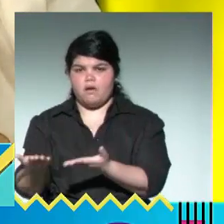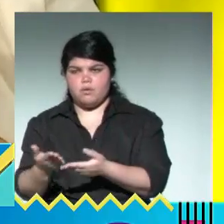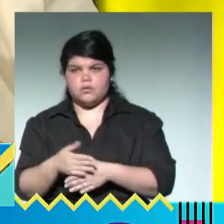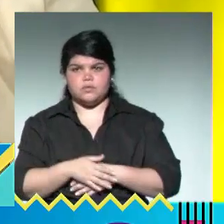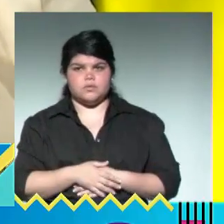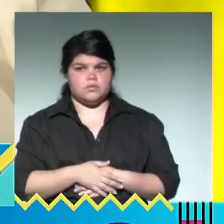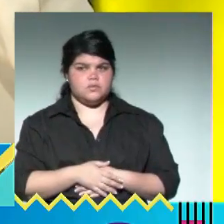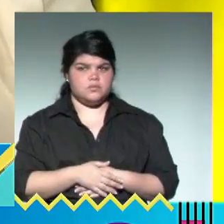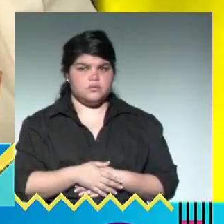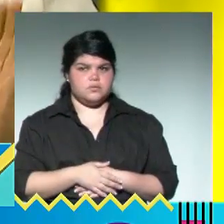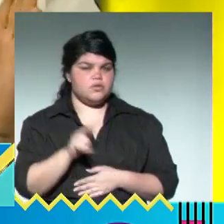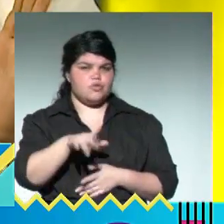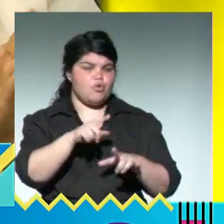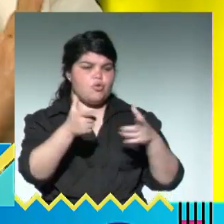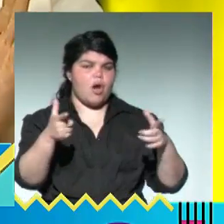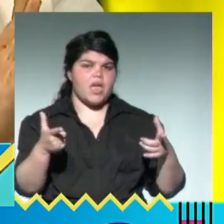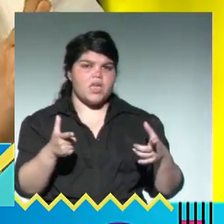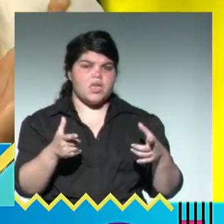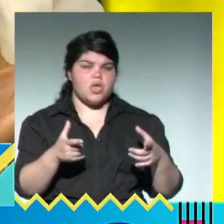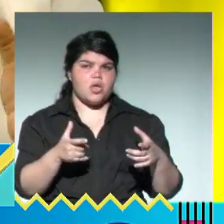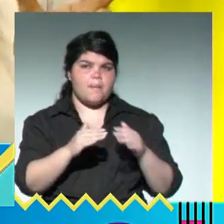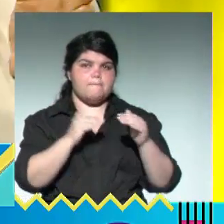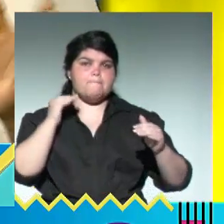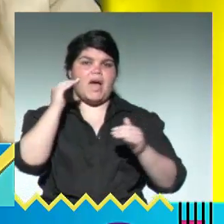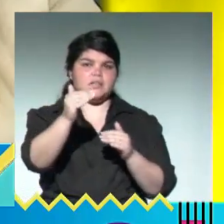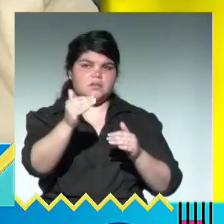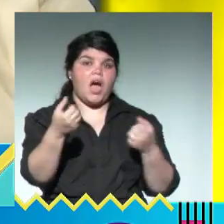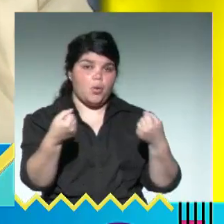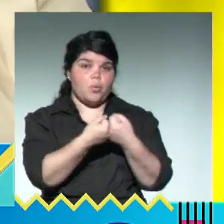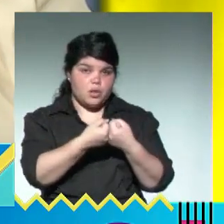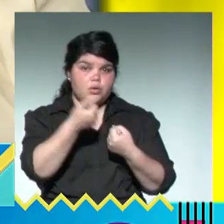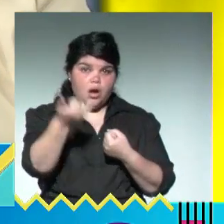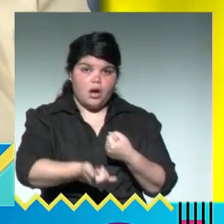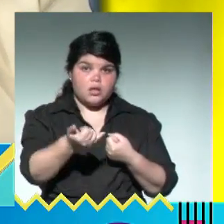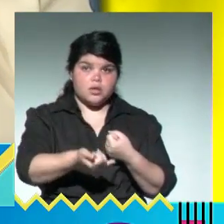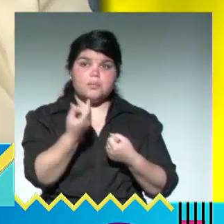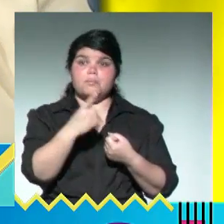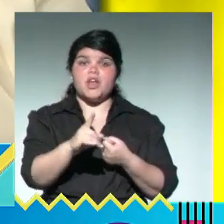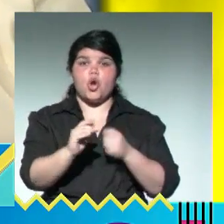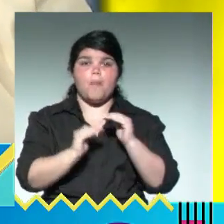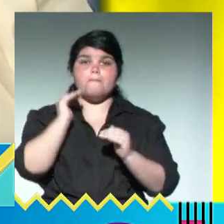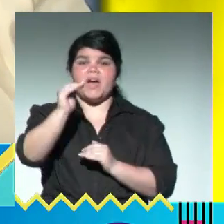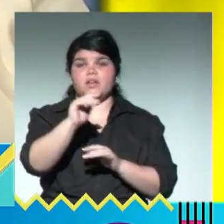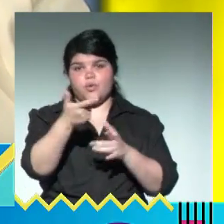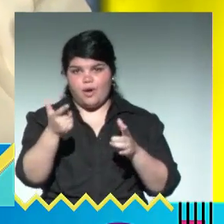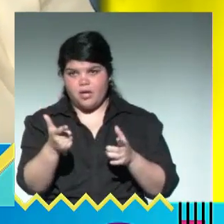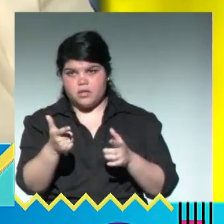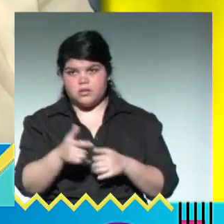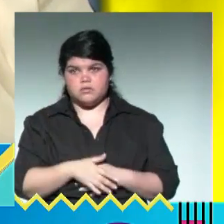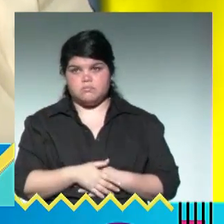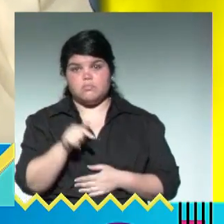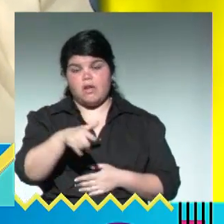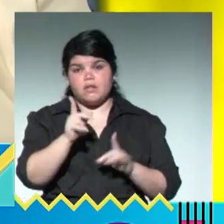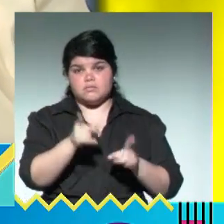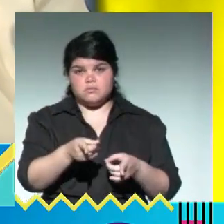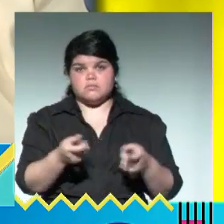refería. No hay unanimidad, ahí tenés razón. Pero hay consenso. Hubo una mitad más uno que aprobó, es un consenso. Pasa